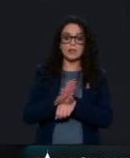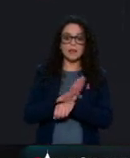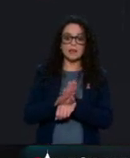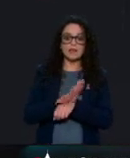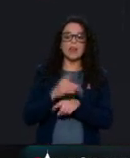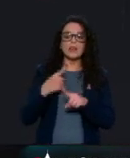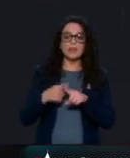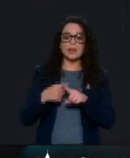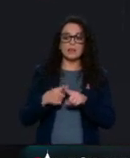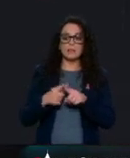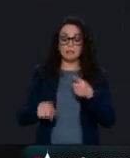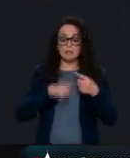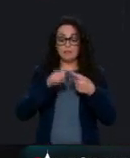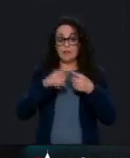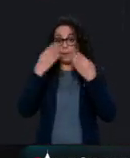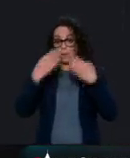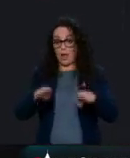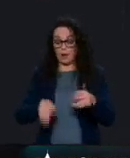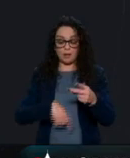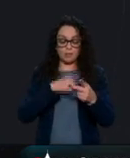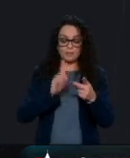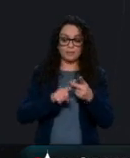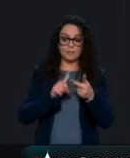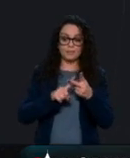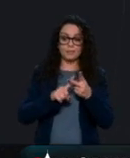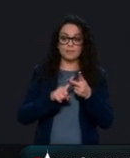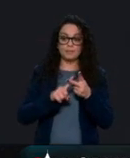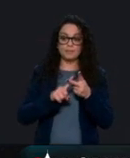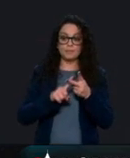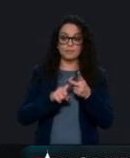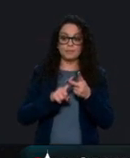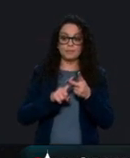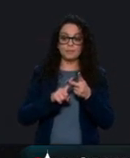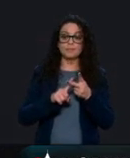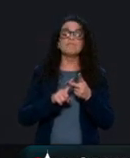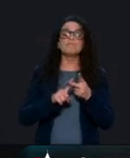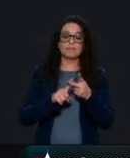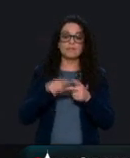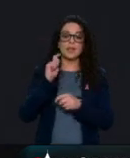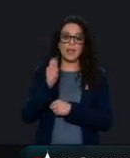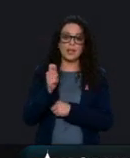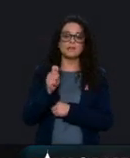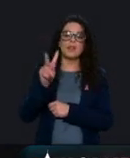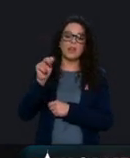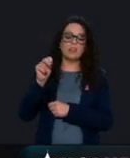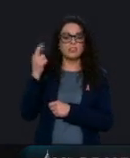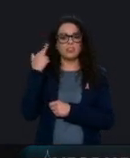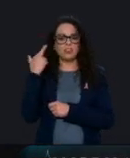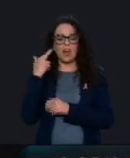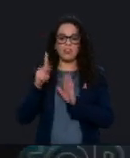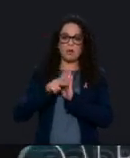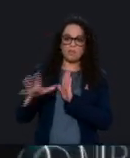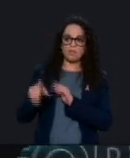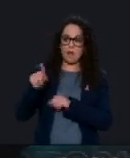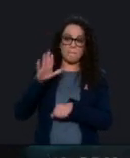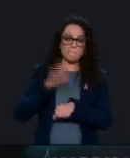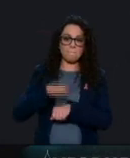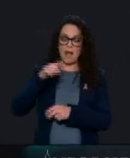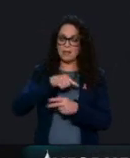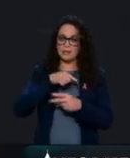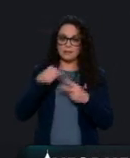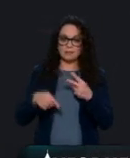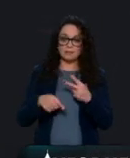neoliberal, pues son dos: el sector bancario, casualmente, y el sector de los grandes medios de comunicación. Son los únicos que arrojan un